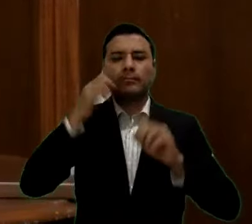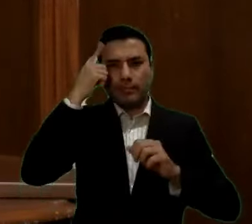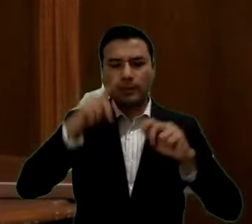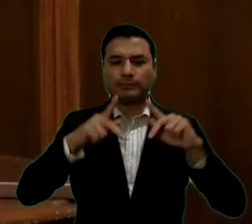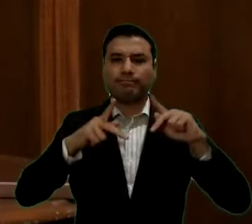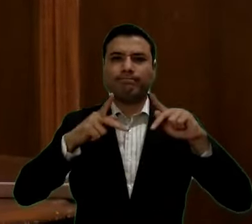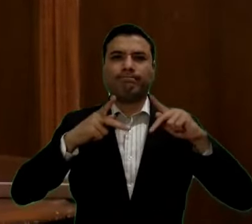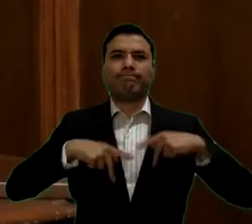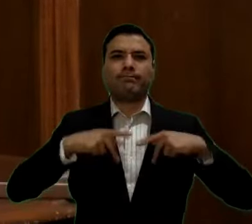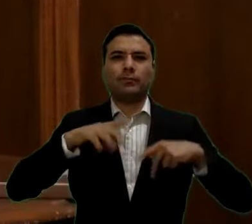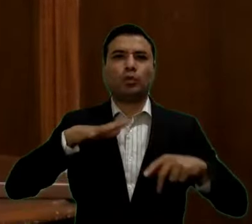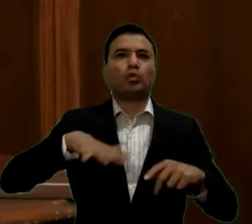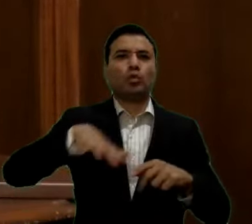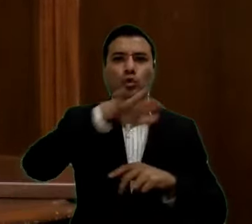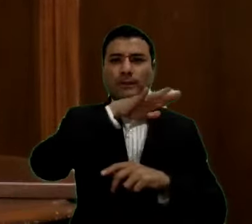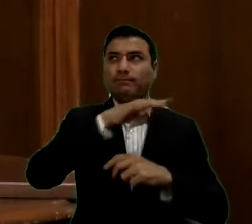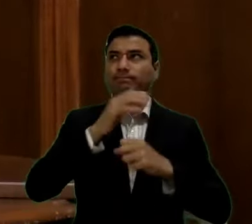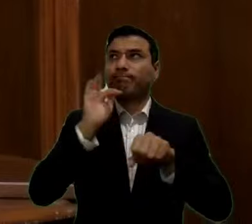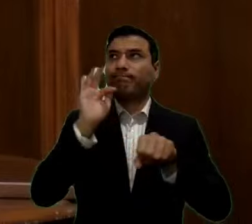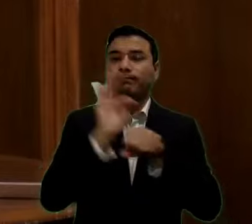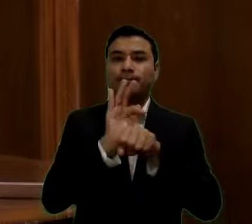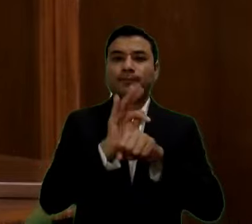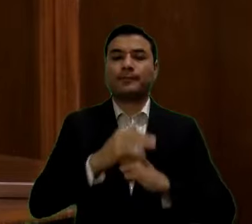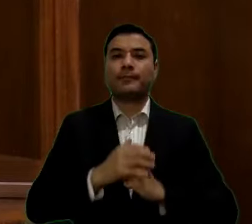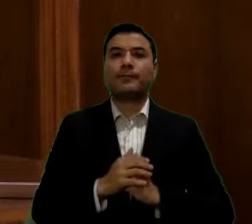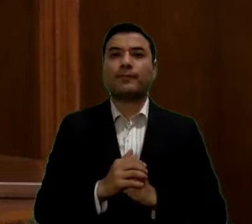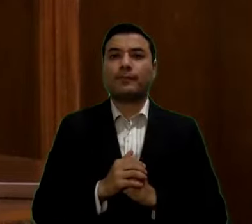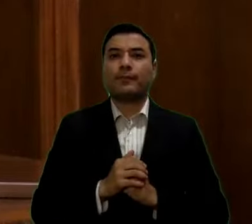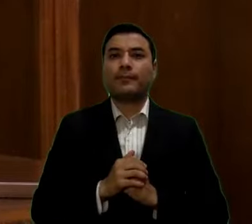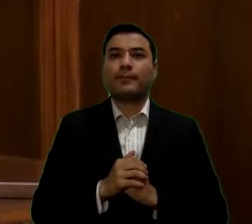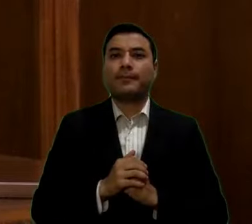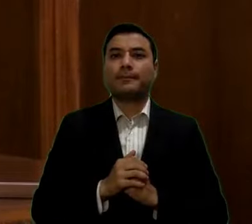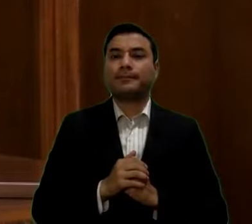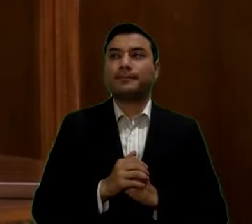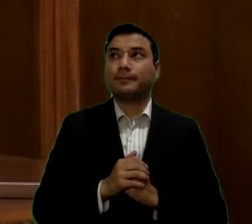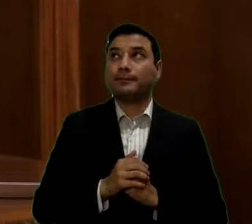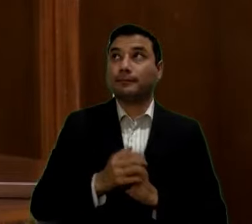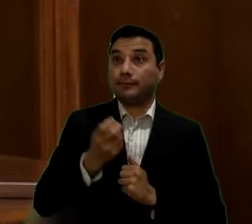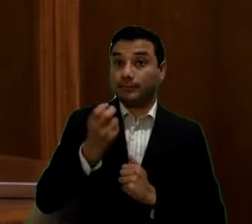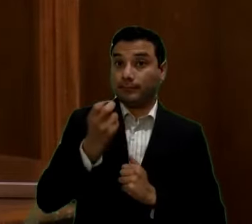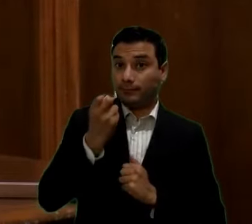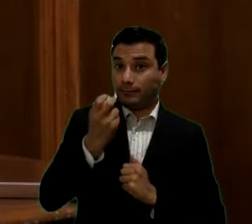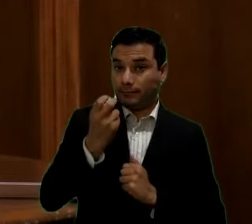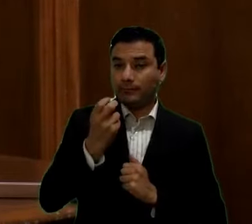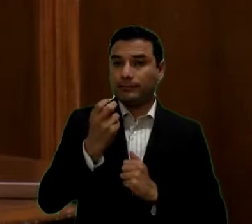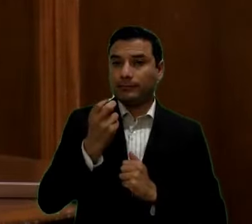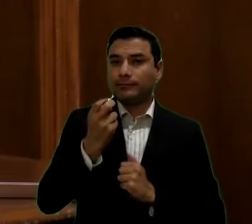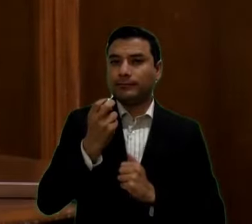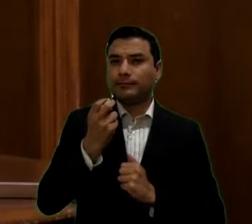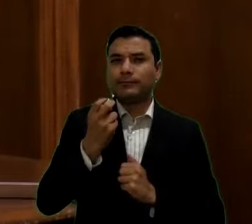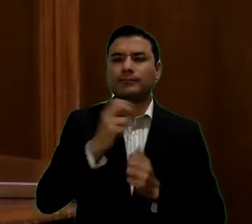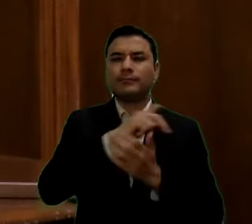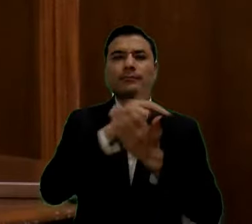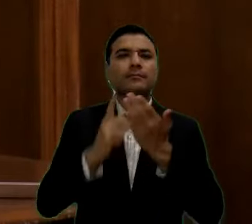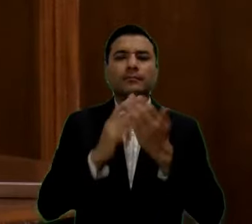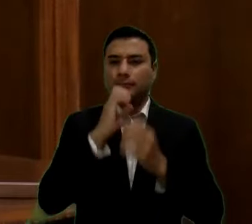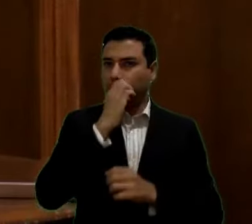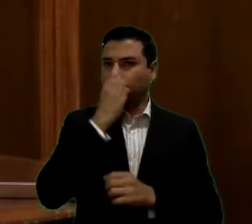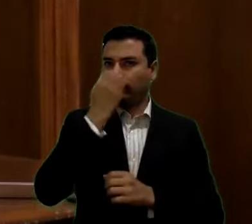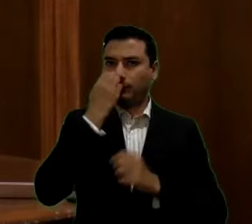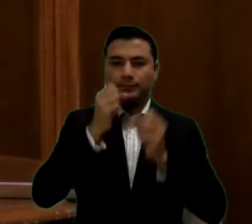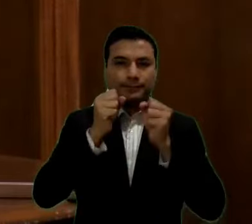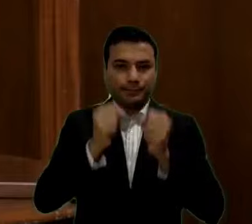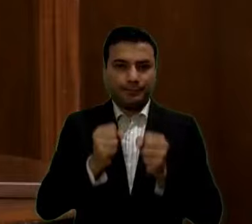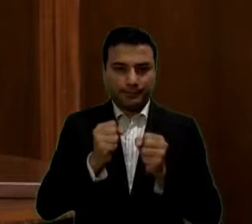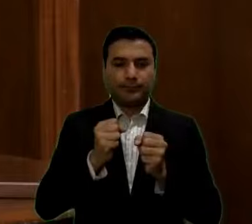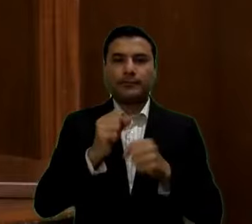manera individual o colectiva son los vigentes: Mi Escuela Segura, Vigilante